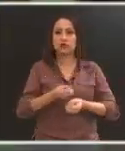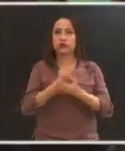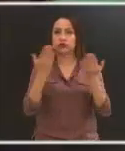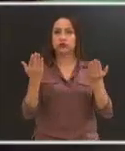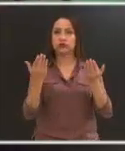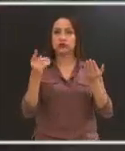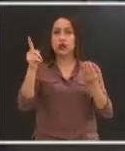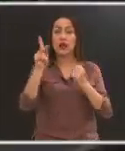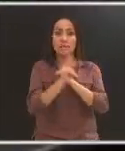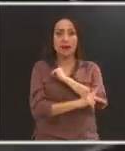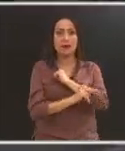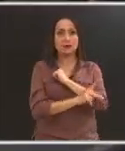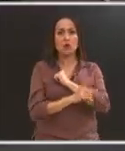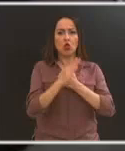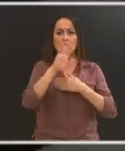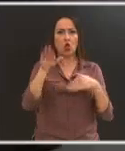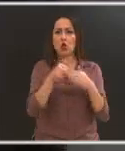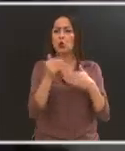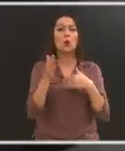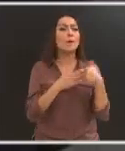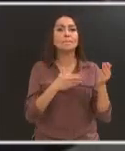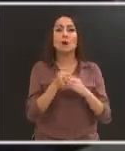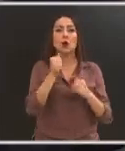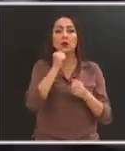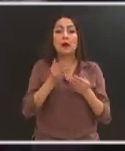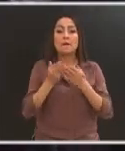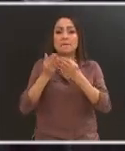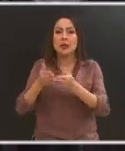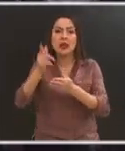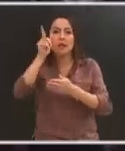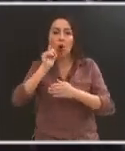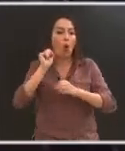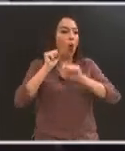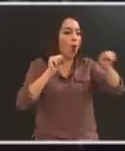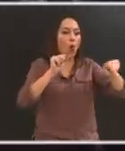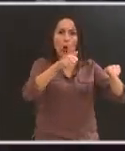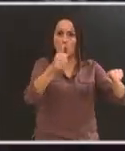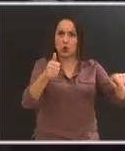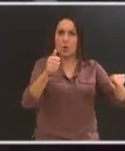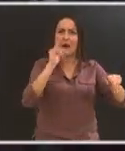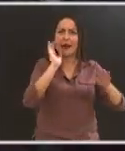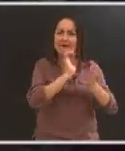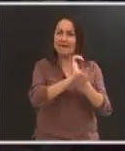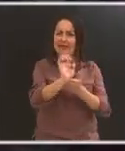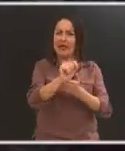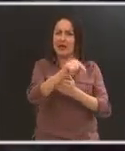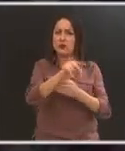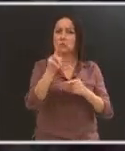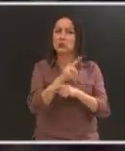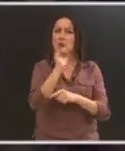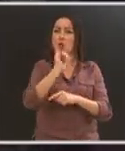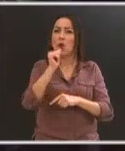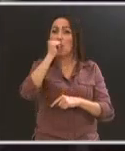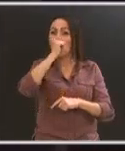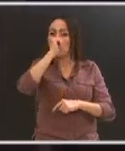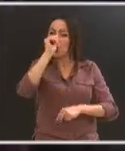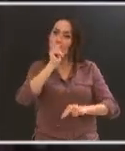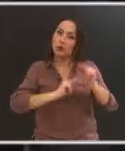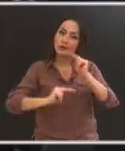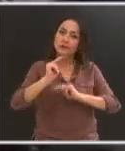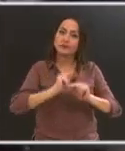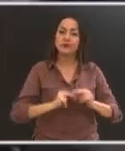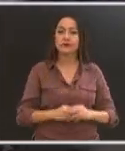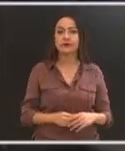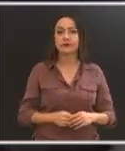al el país, independientemente del puerto de destino, para evitar que dichas exportaciones sean utilizadas para el trasiego